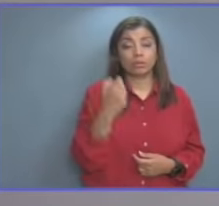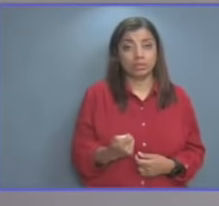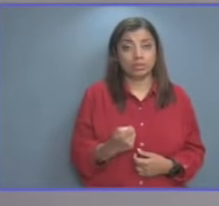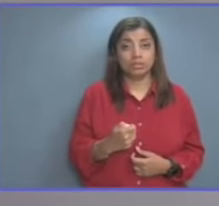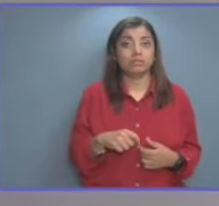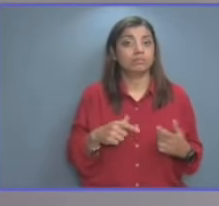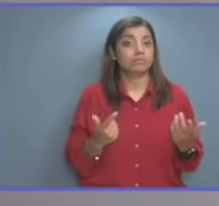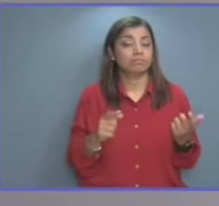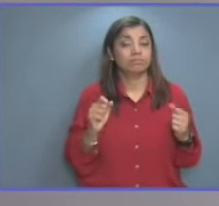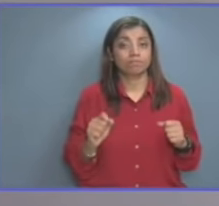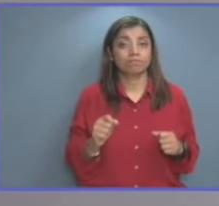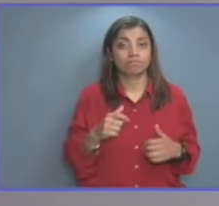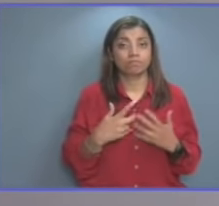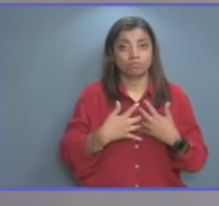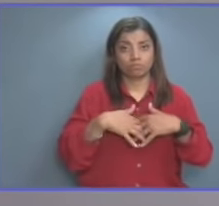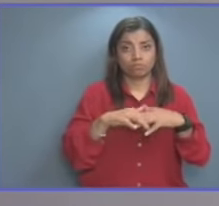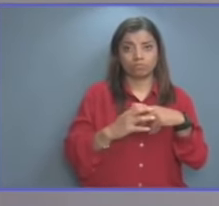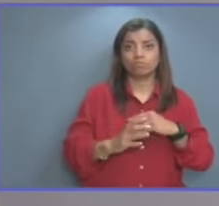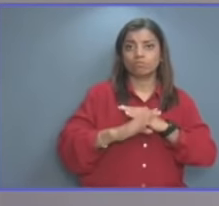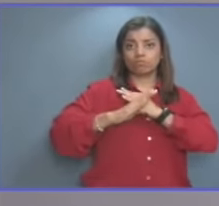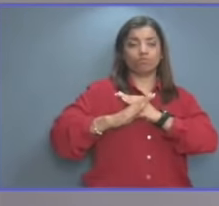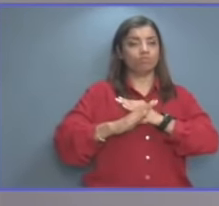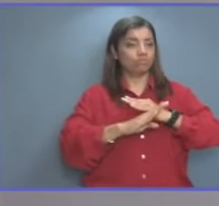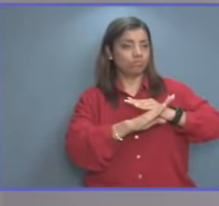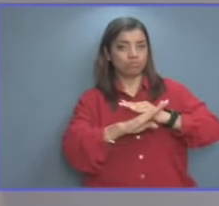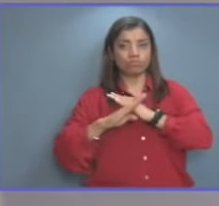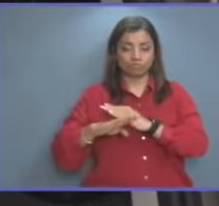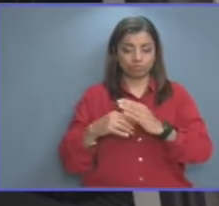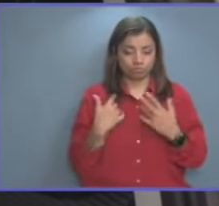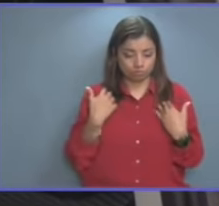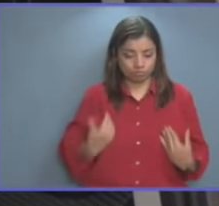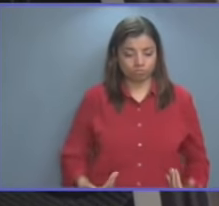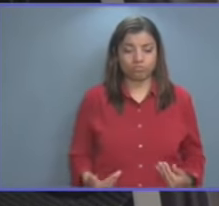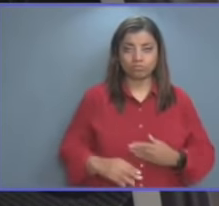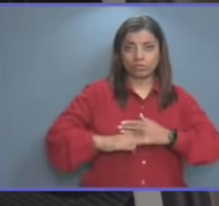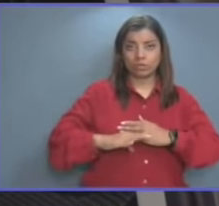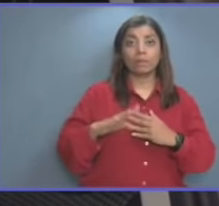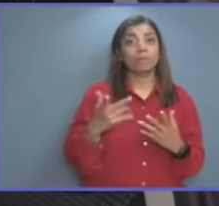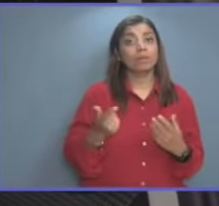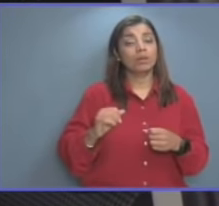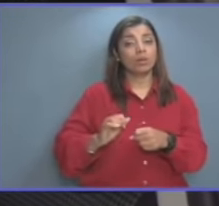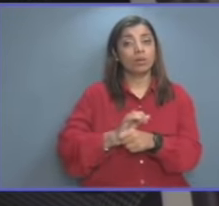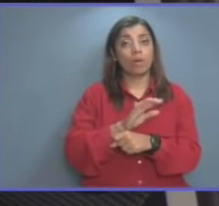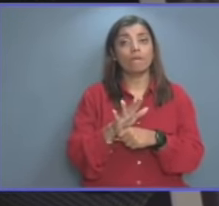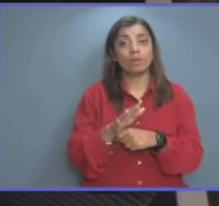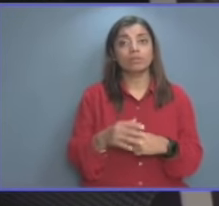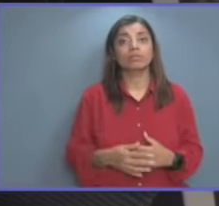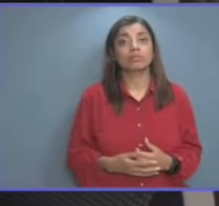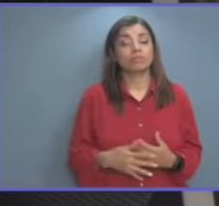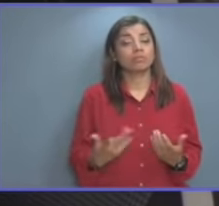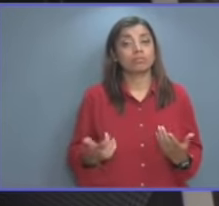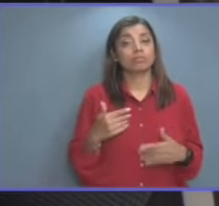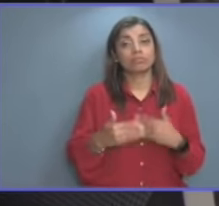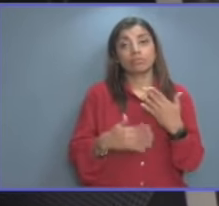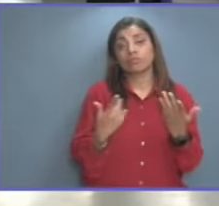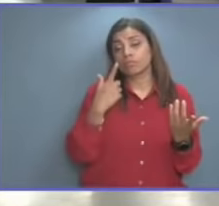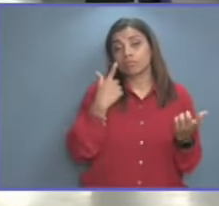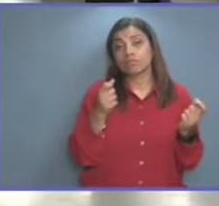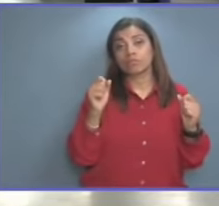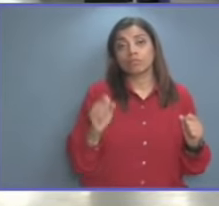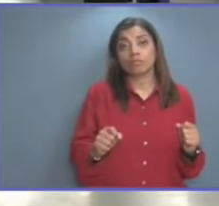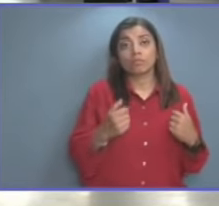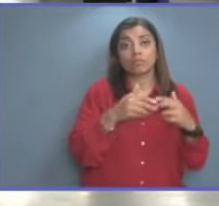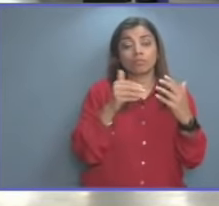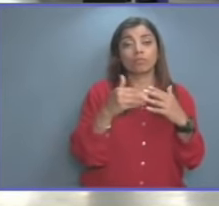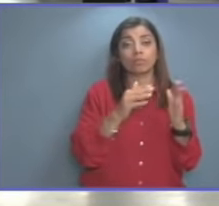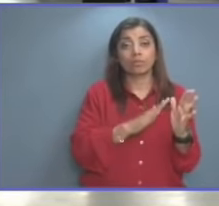esto con el fin de fortalecer las defensas de los salvadoreños ante la presencia de la cob y 19 y la posible llegada de las